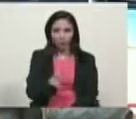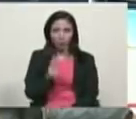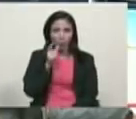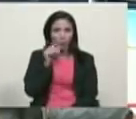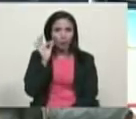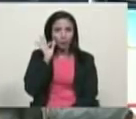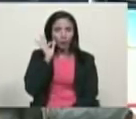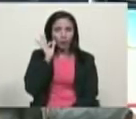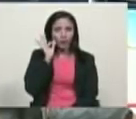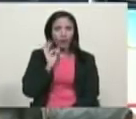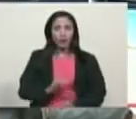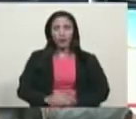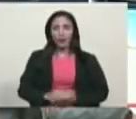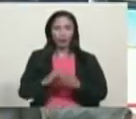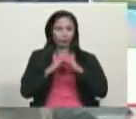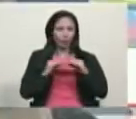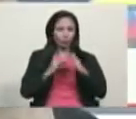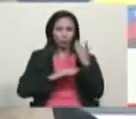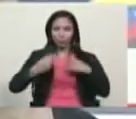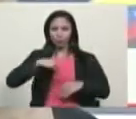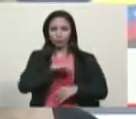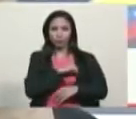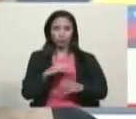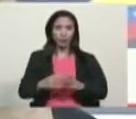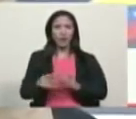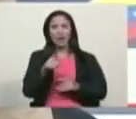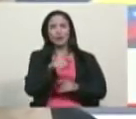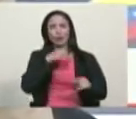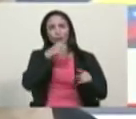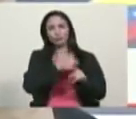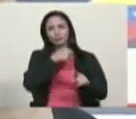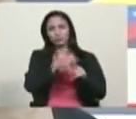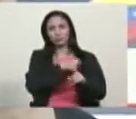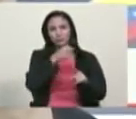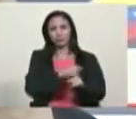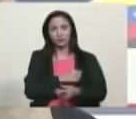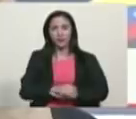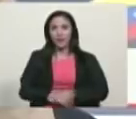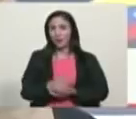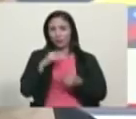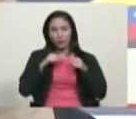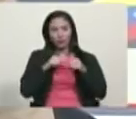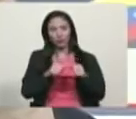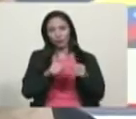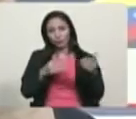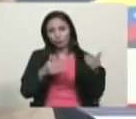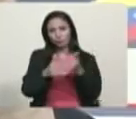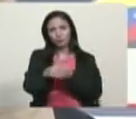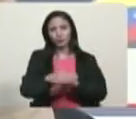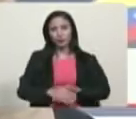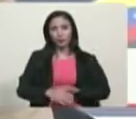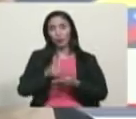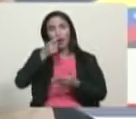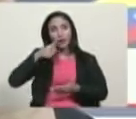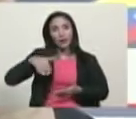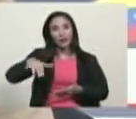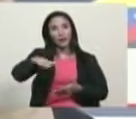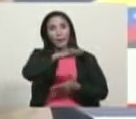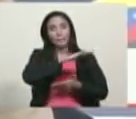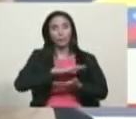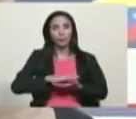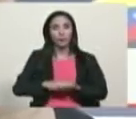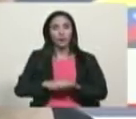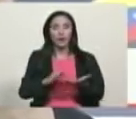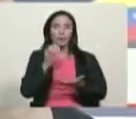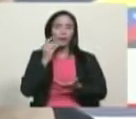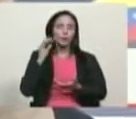las revolucionarias venezolanas, es que esta batalla se da permanentemente en el campo de la mente, de